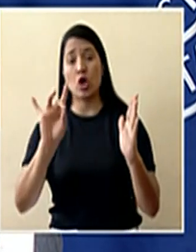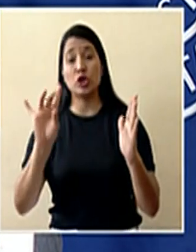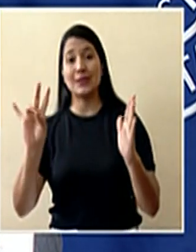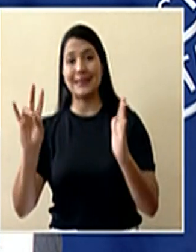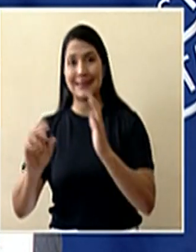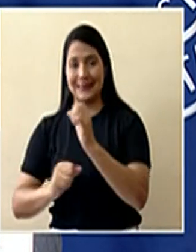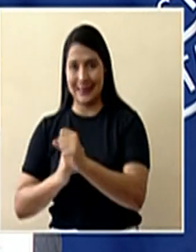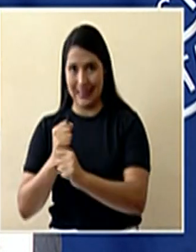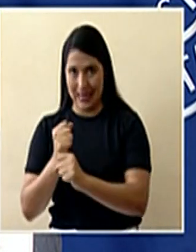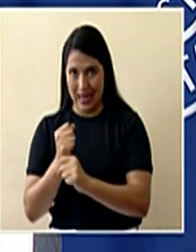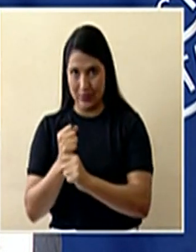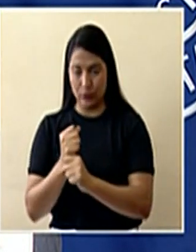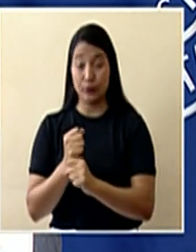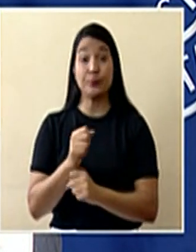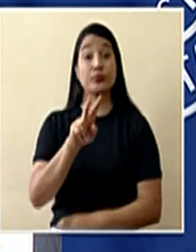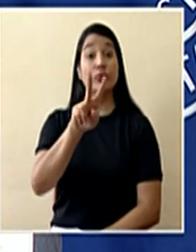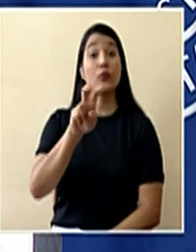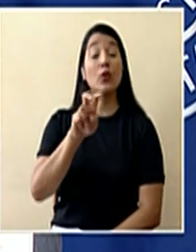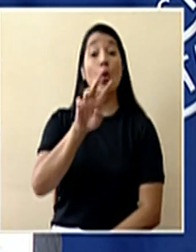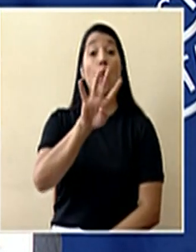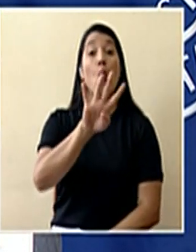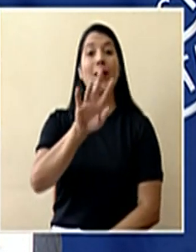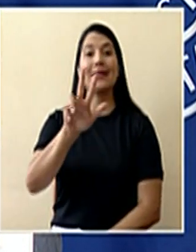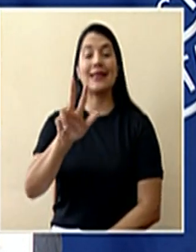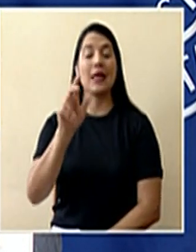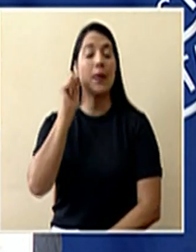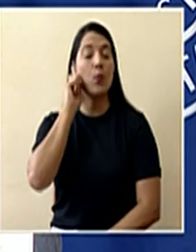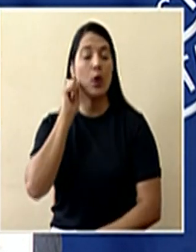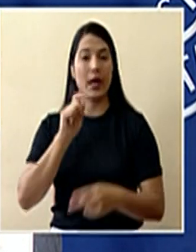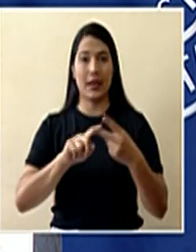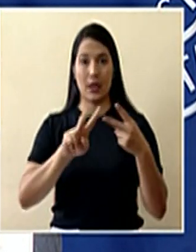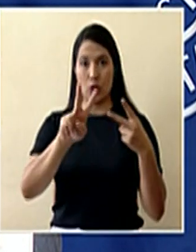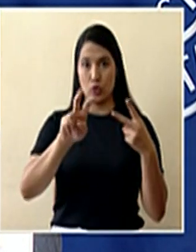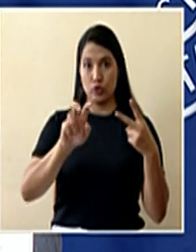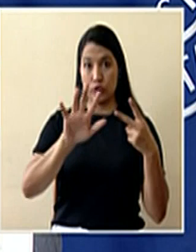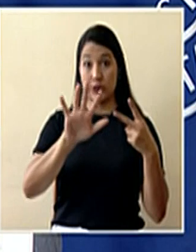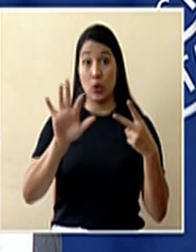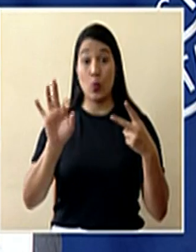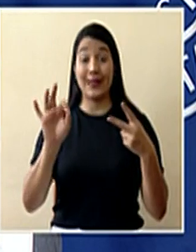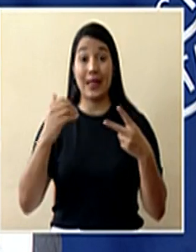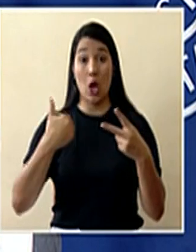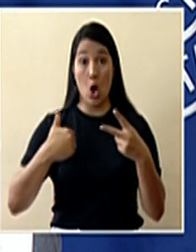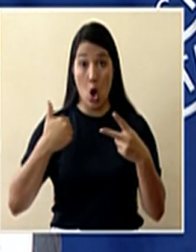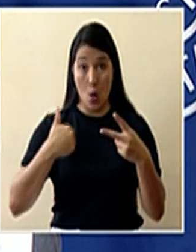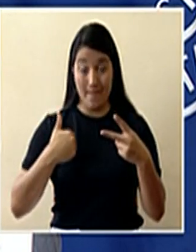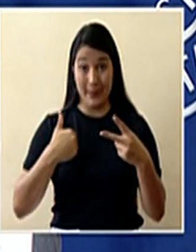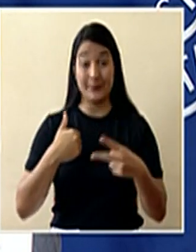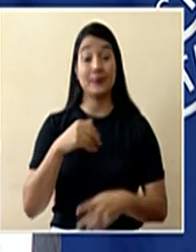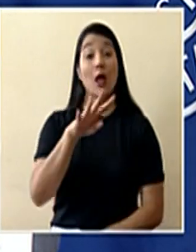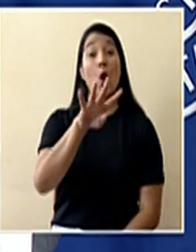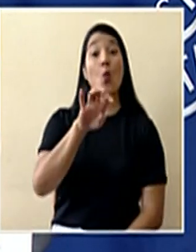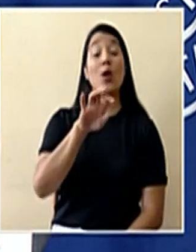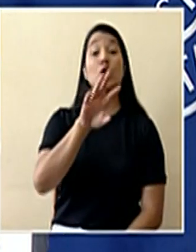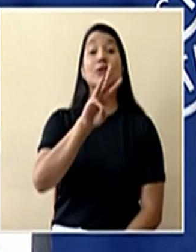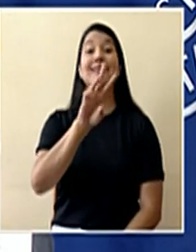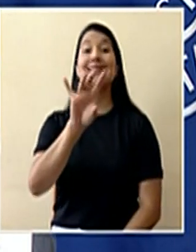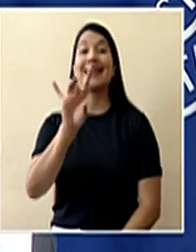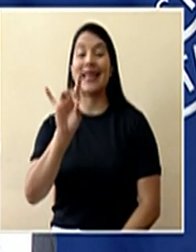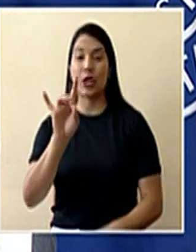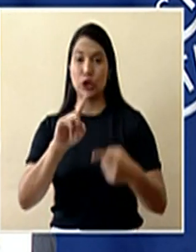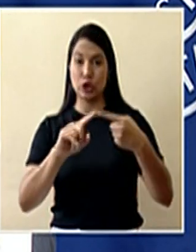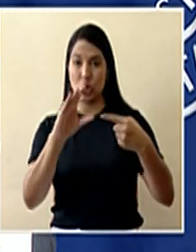años. Se trata de 243 mujeres y 259 hombres, de los cuales 468